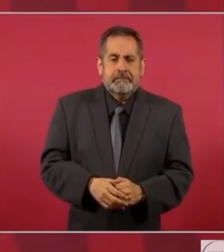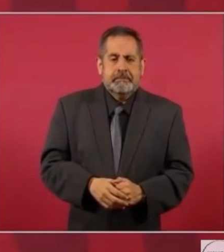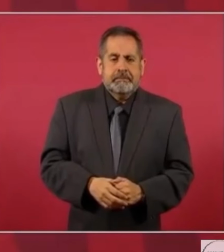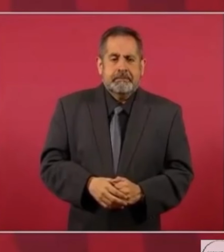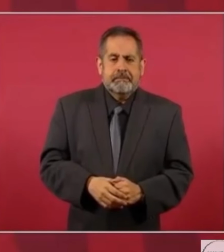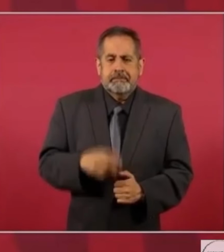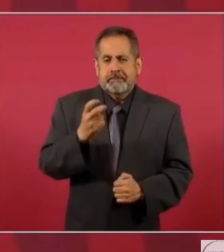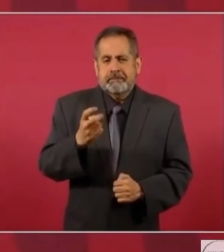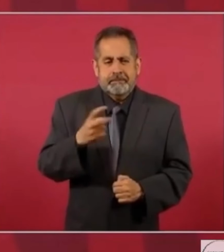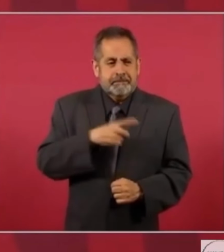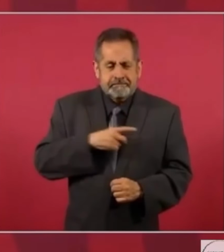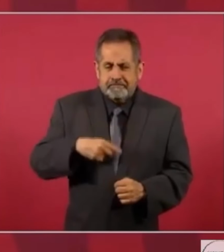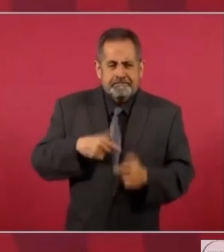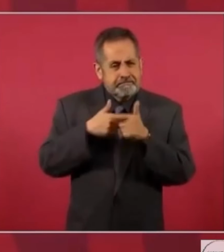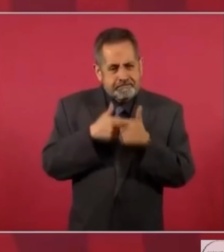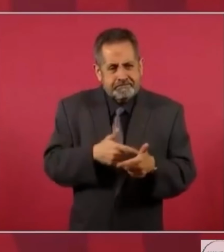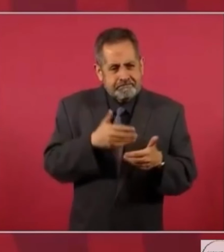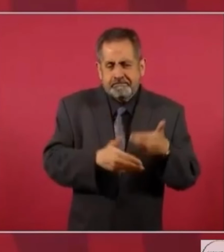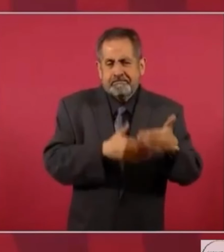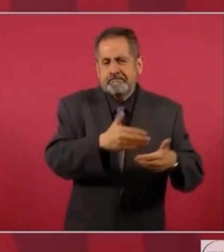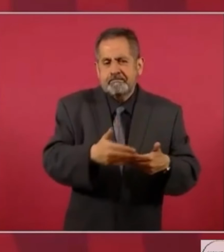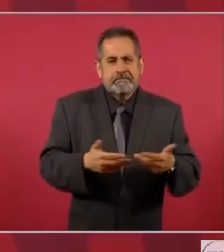Pero eso hay que seguir